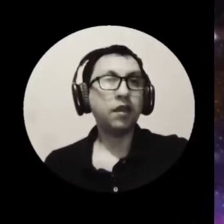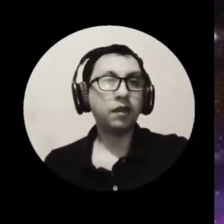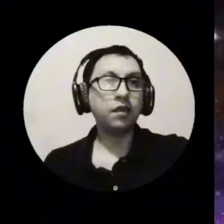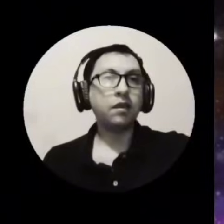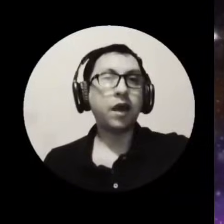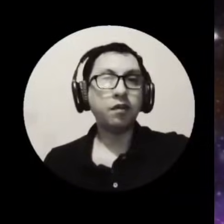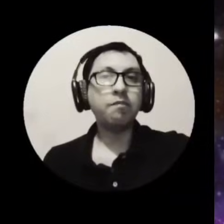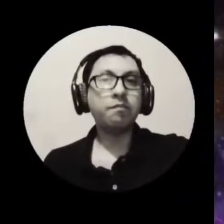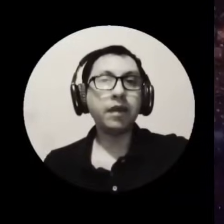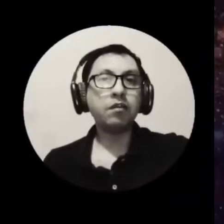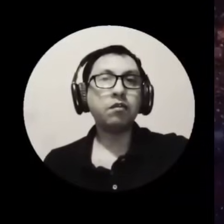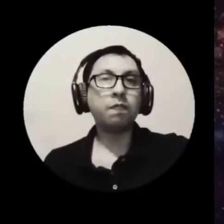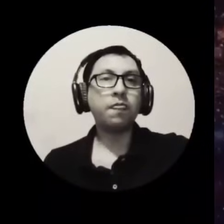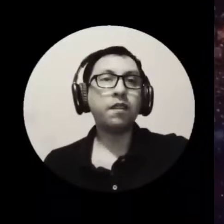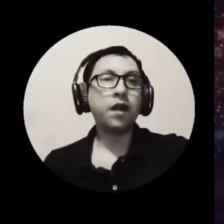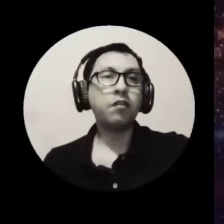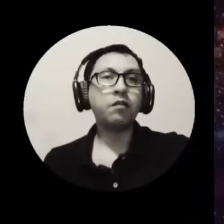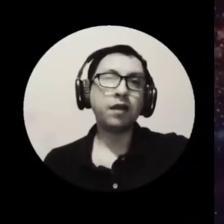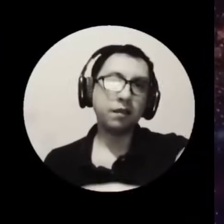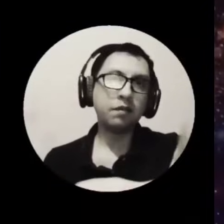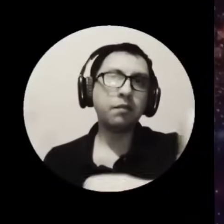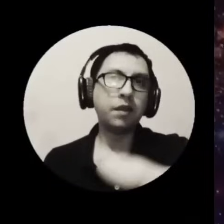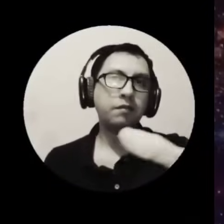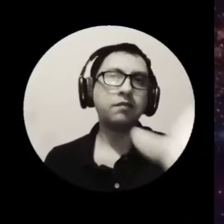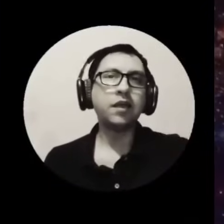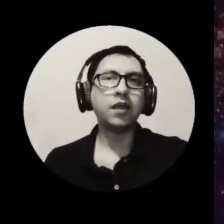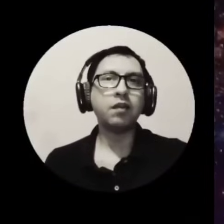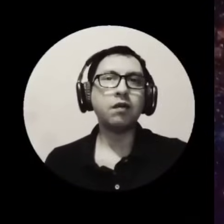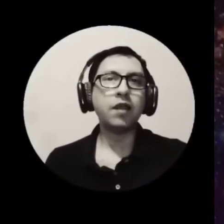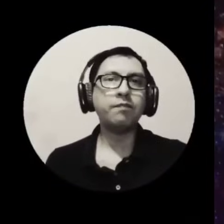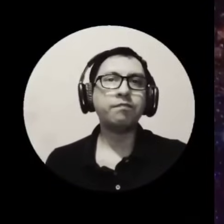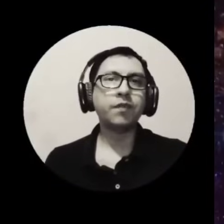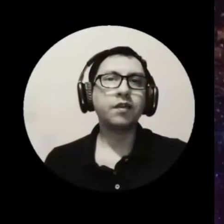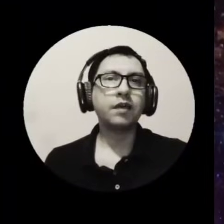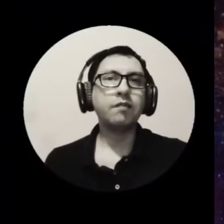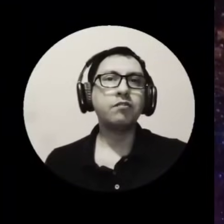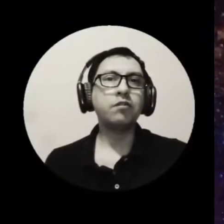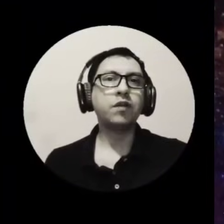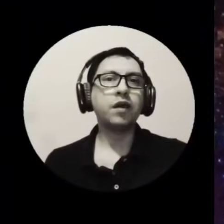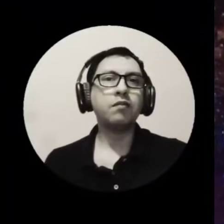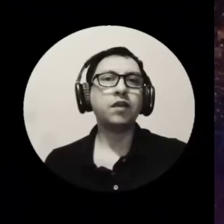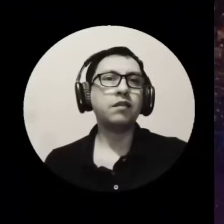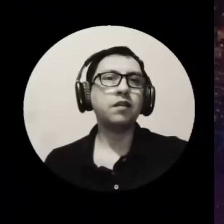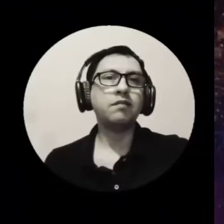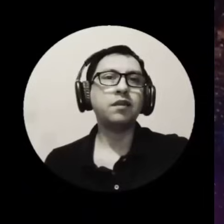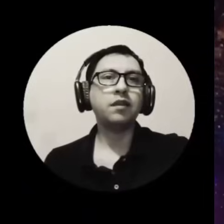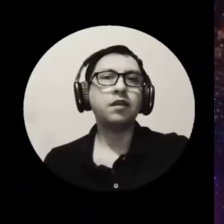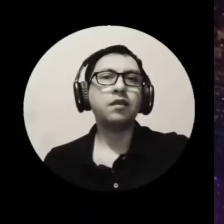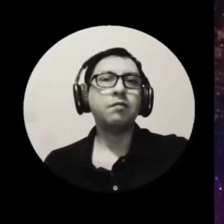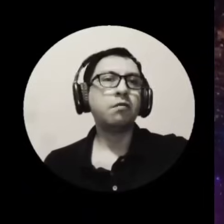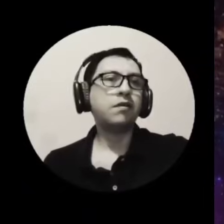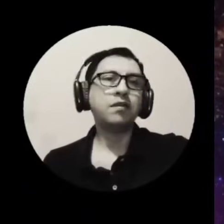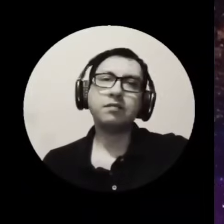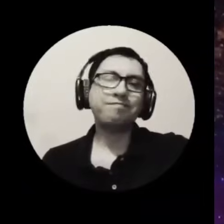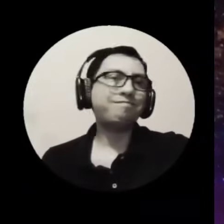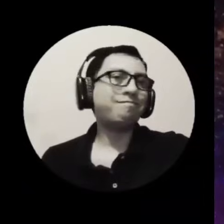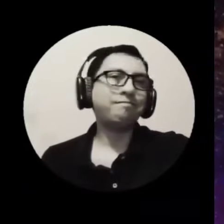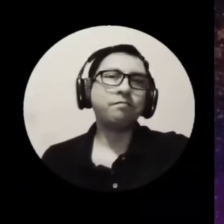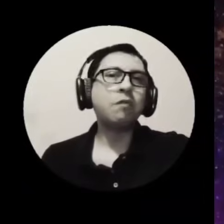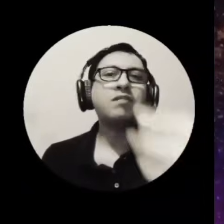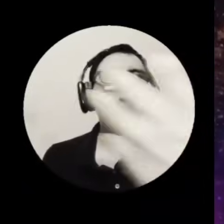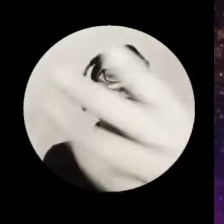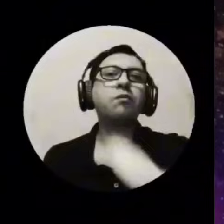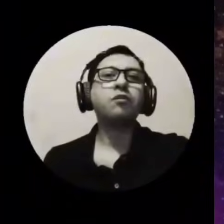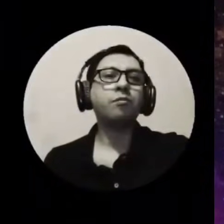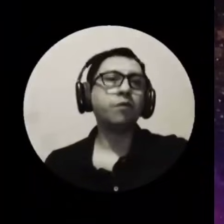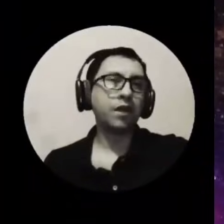gente, hay un impacto. Este se está riendo, Adam. Ya me hizo llorar, qué triste, vergüenza.